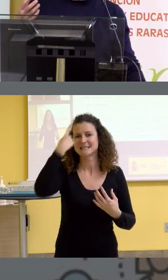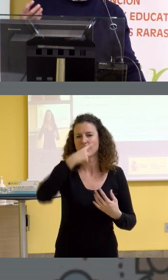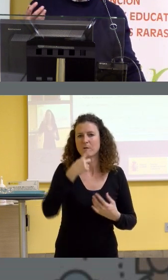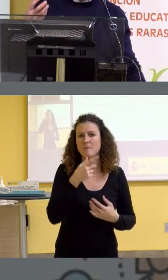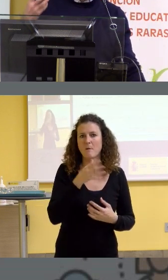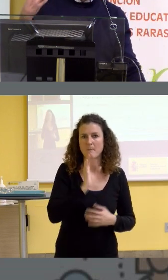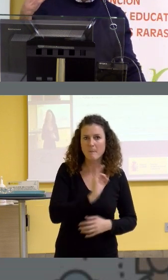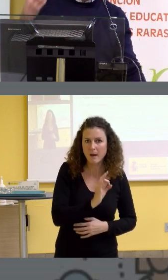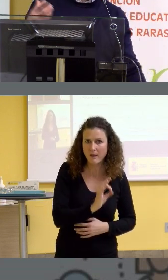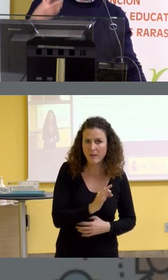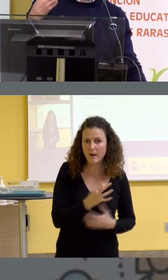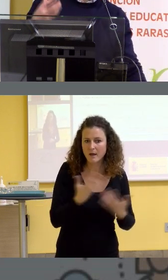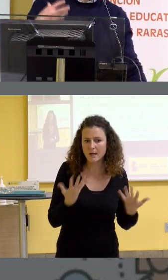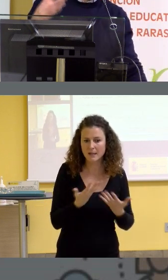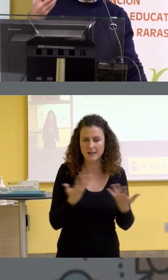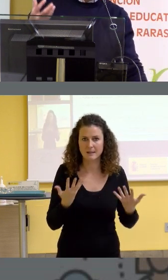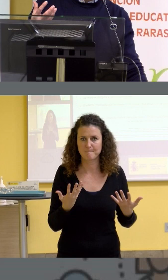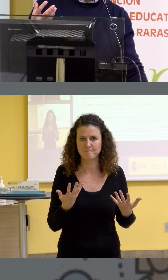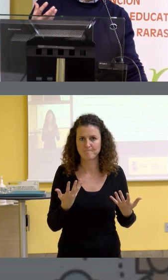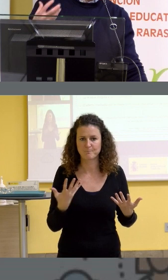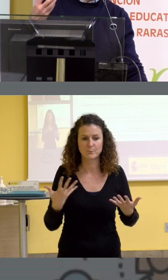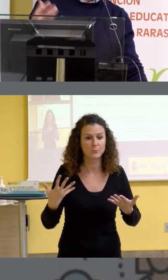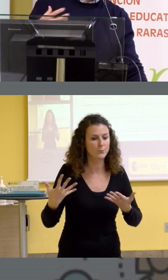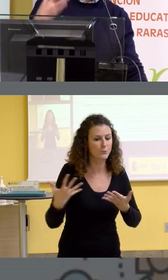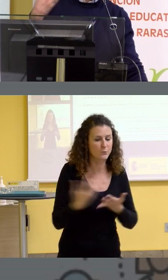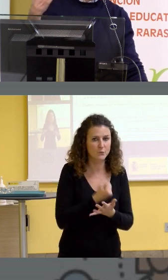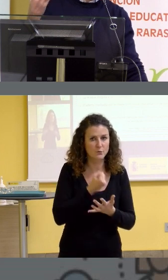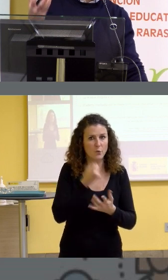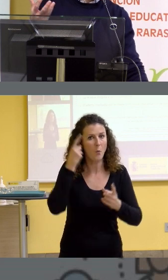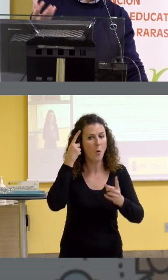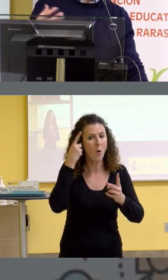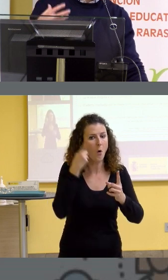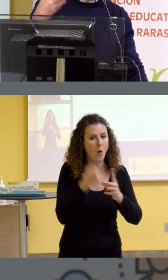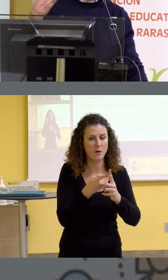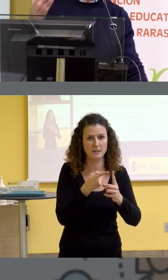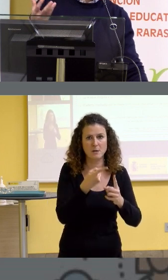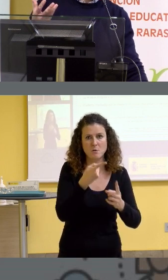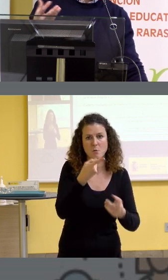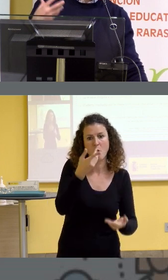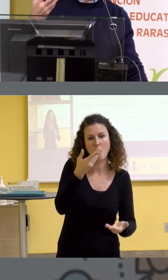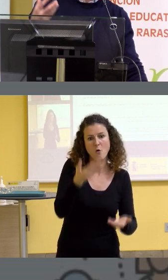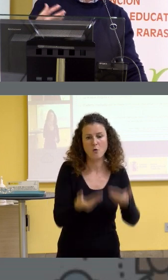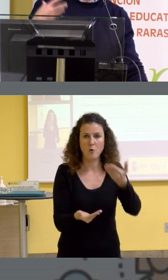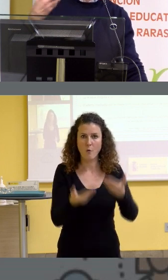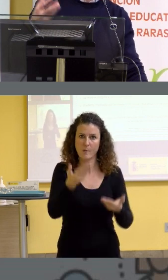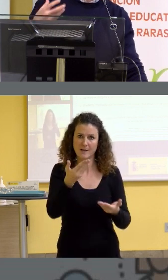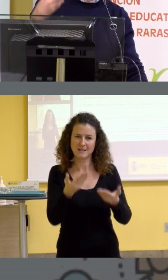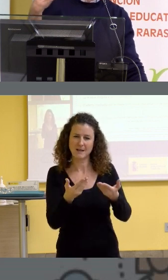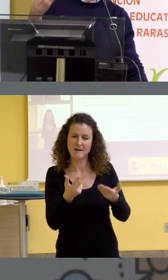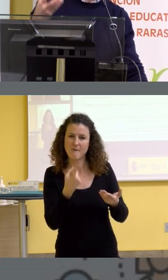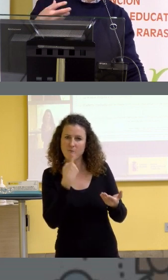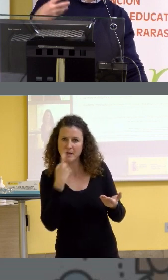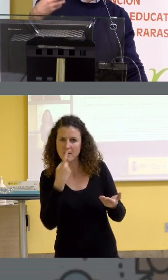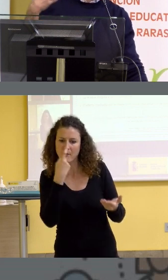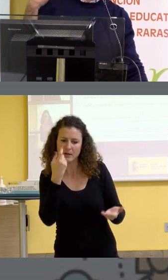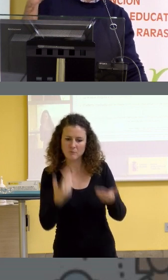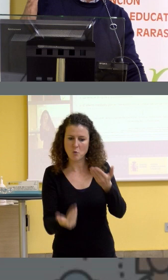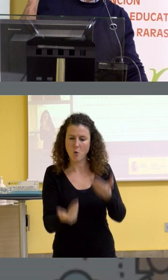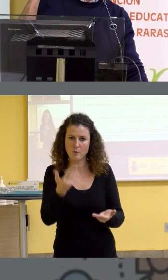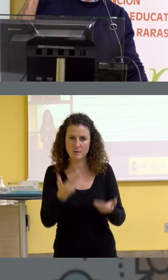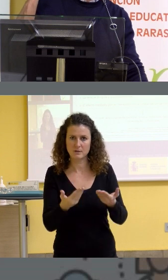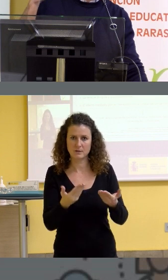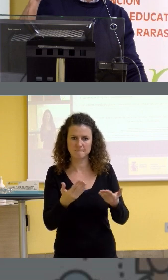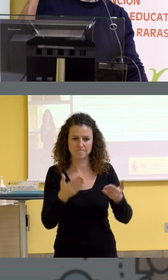verdades? Todo aquello que vaya dirigido a compensar carencias, a compensar déficit, todo aquello que no va dirigido a